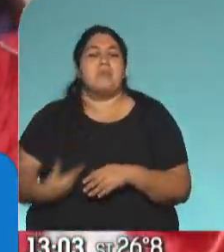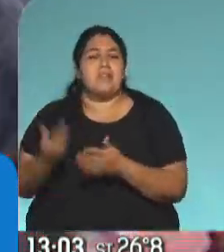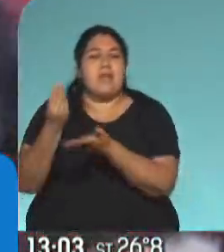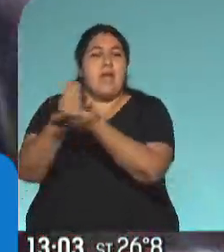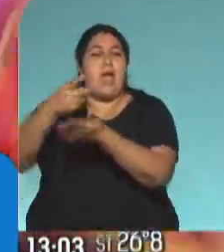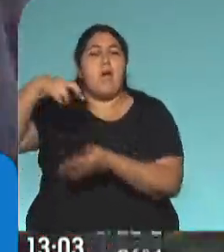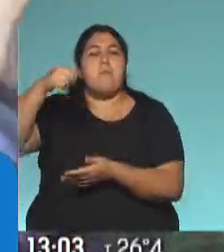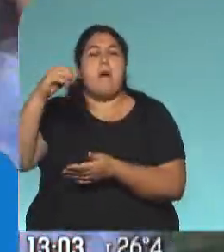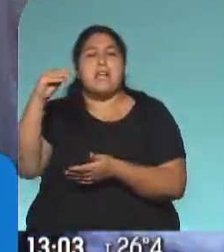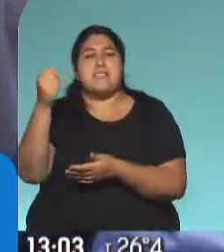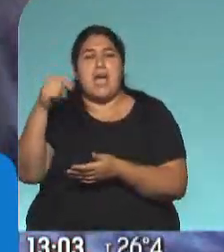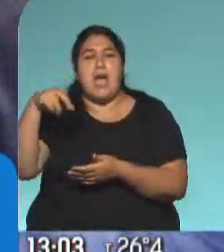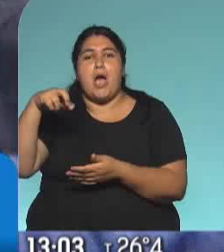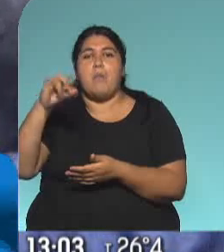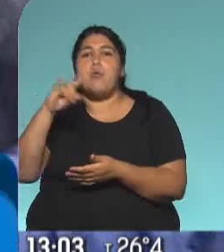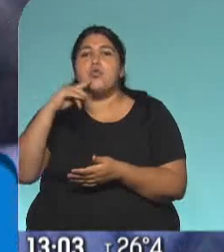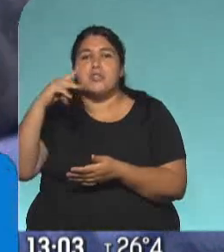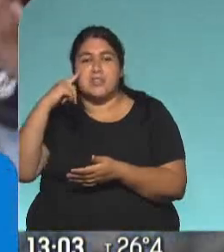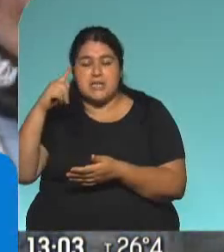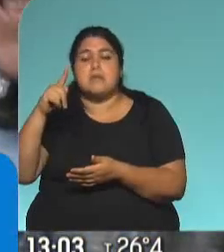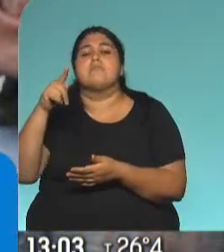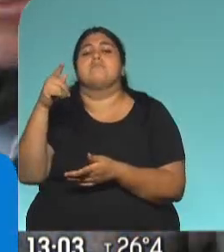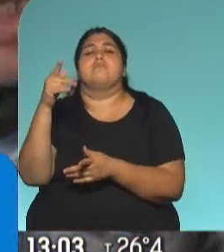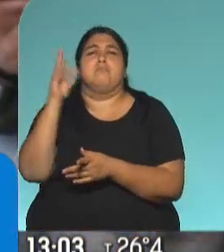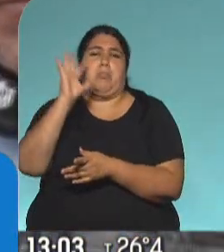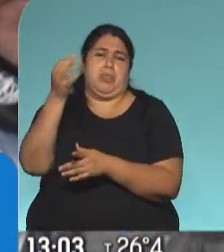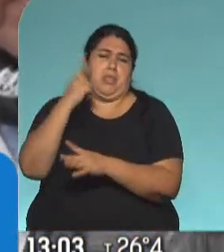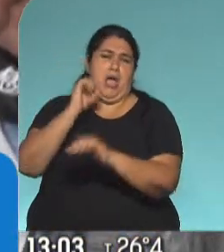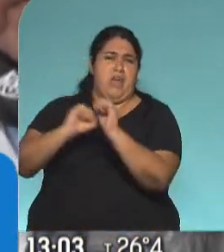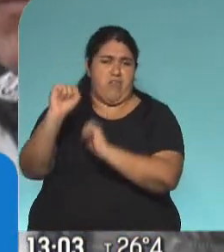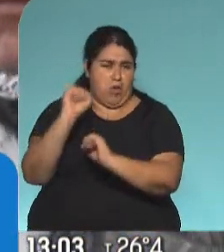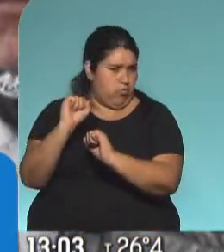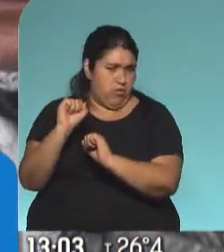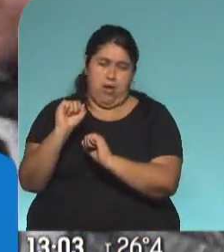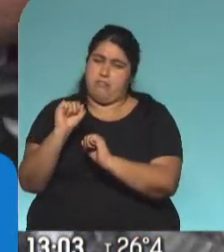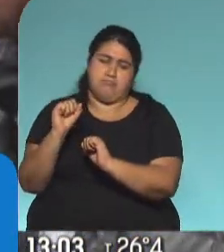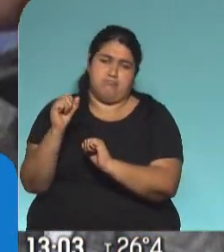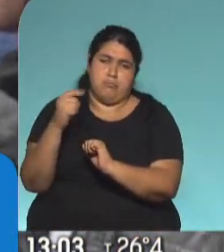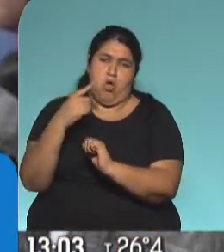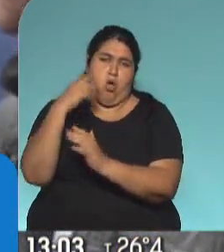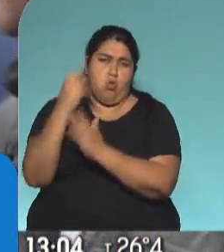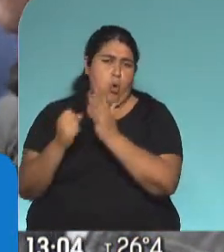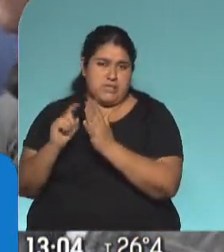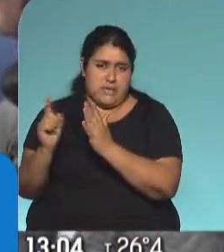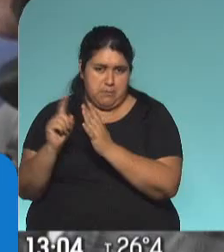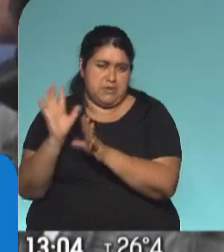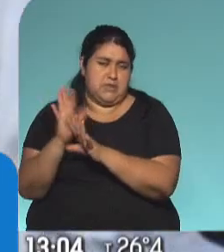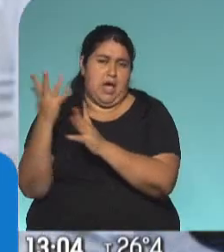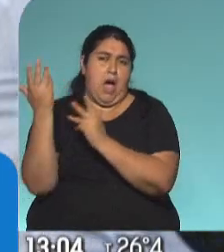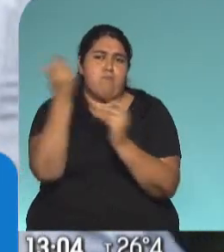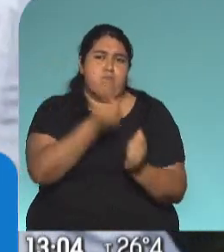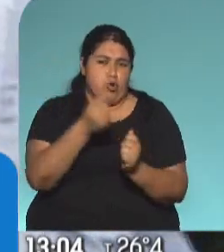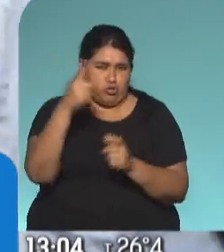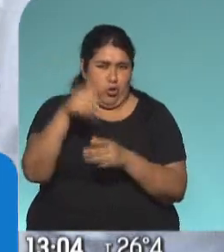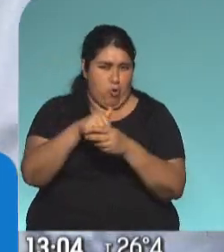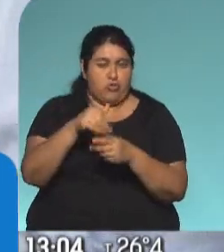Pachacutic, denunció tempranamente un presunto fraude y rechazó la posibilidad de apoyar al banquero tal como lo hizo en las